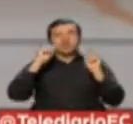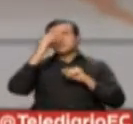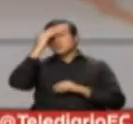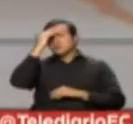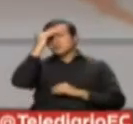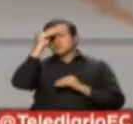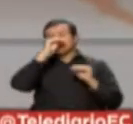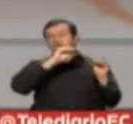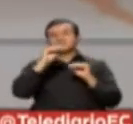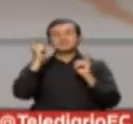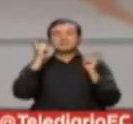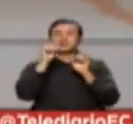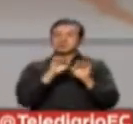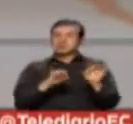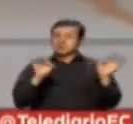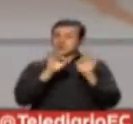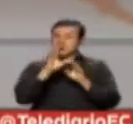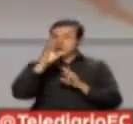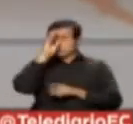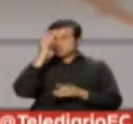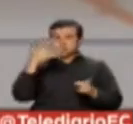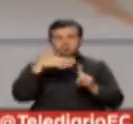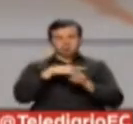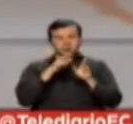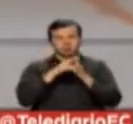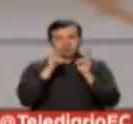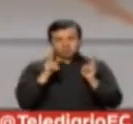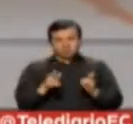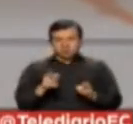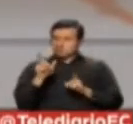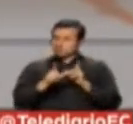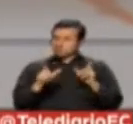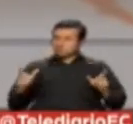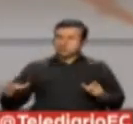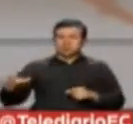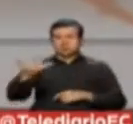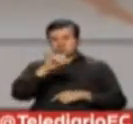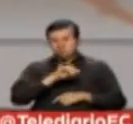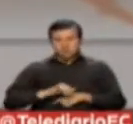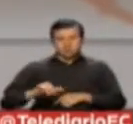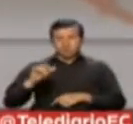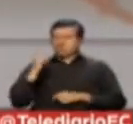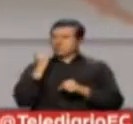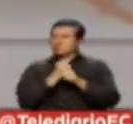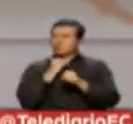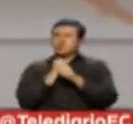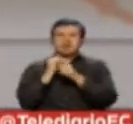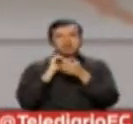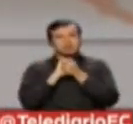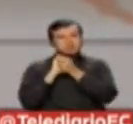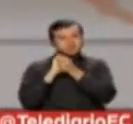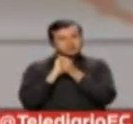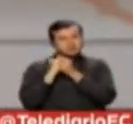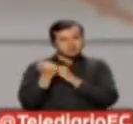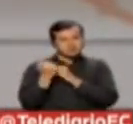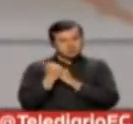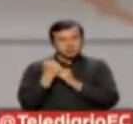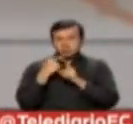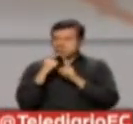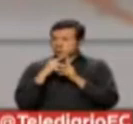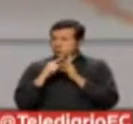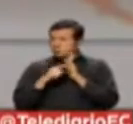educativo a ser inclusivos a ser personas a entendernos con los demás a trabajar junto con los demás a enriquecernos con las